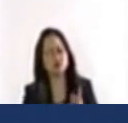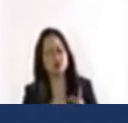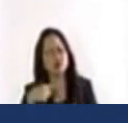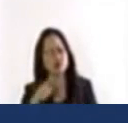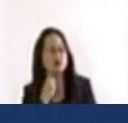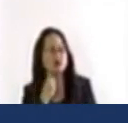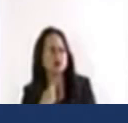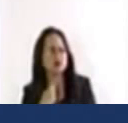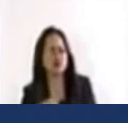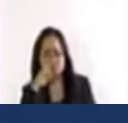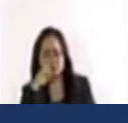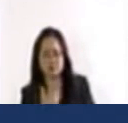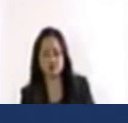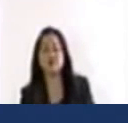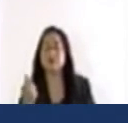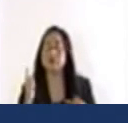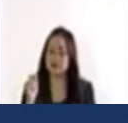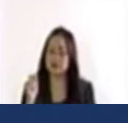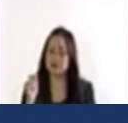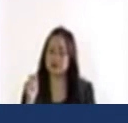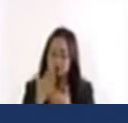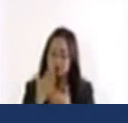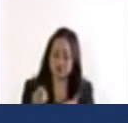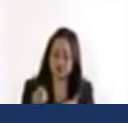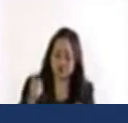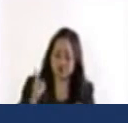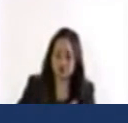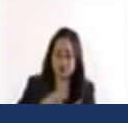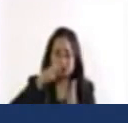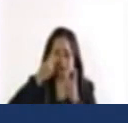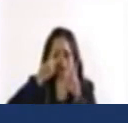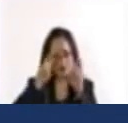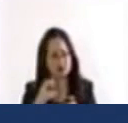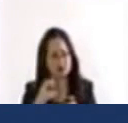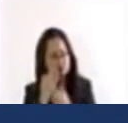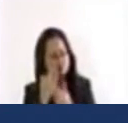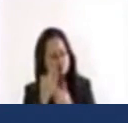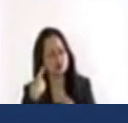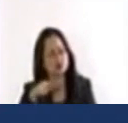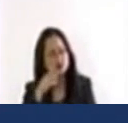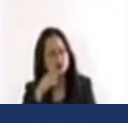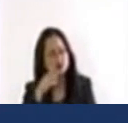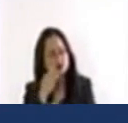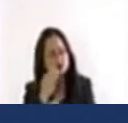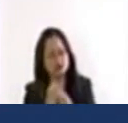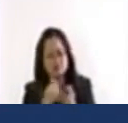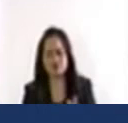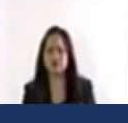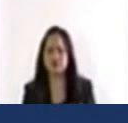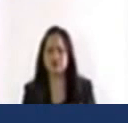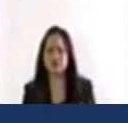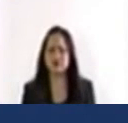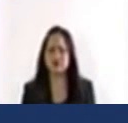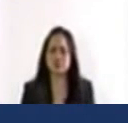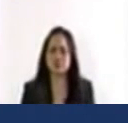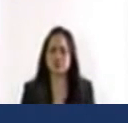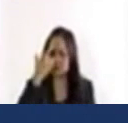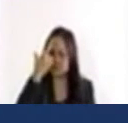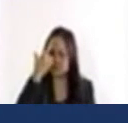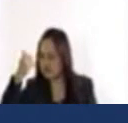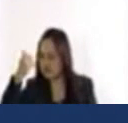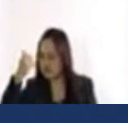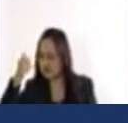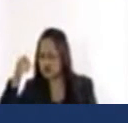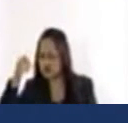de conciliar en el término preciso de la palabra, es decir, de llegar a un acuerdo con su empleador, con